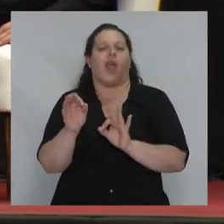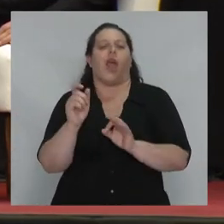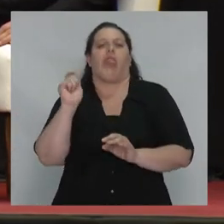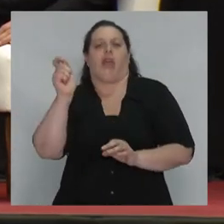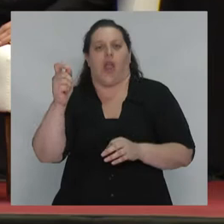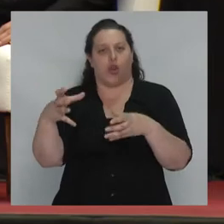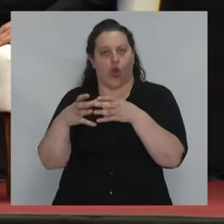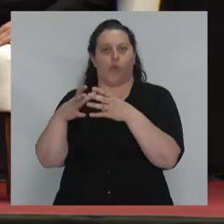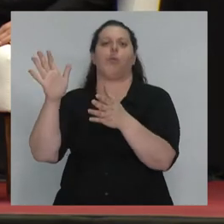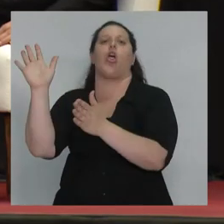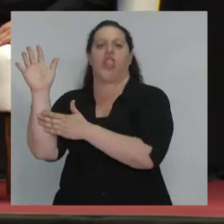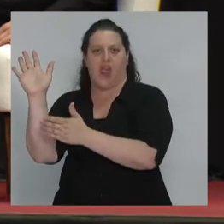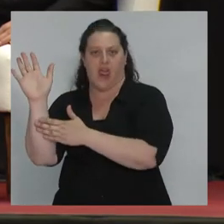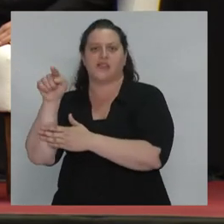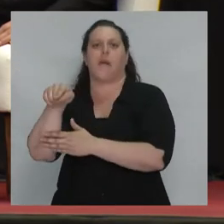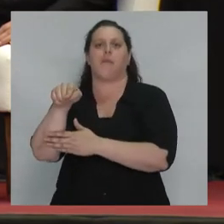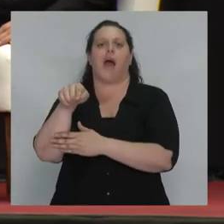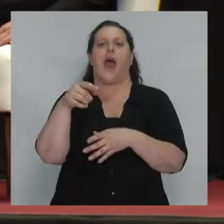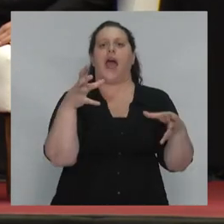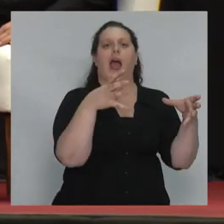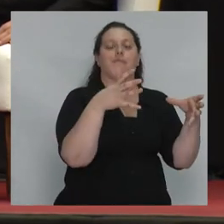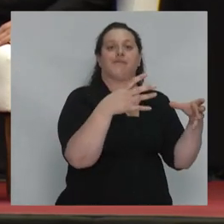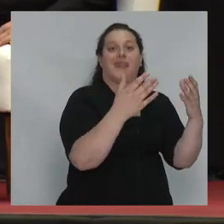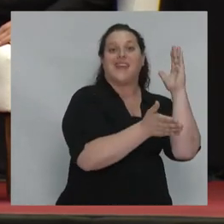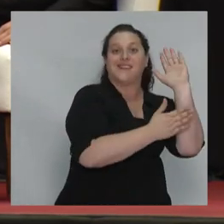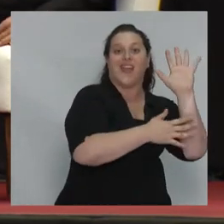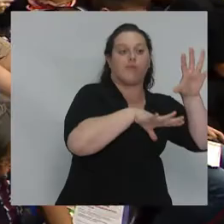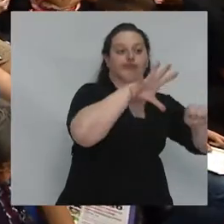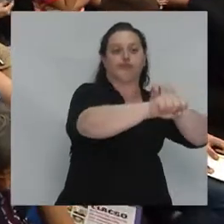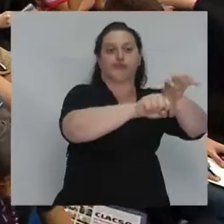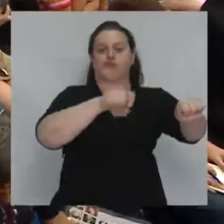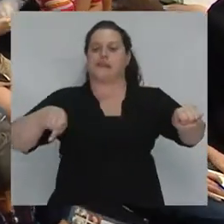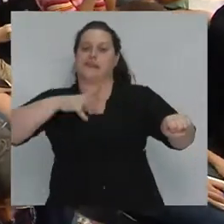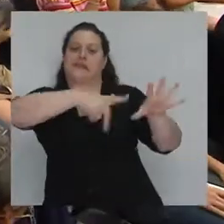para robarle los espacios a la izquierda latinoamericana.